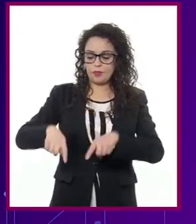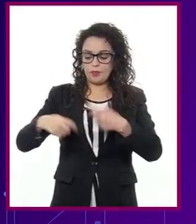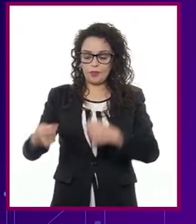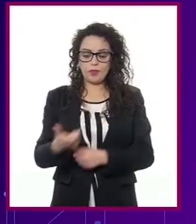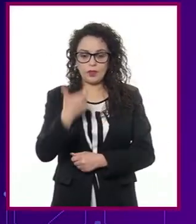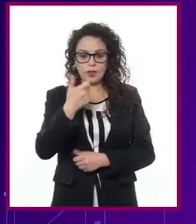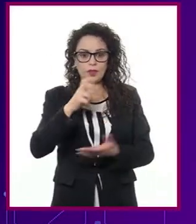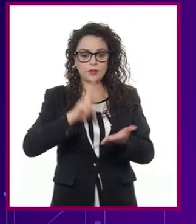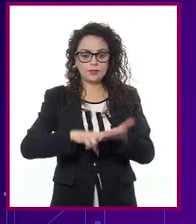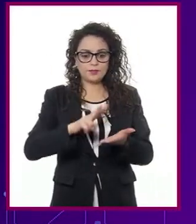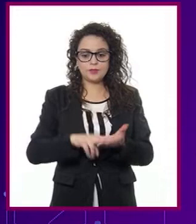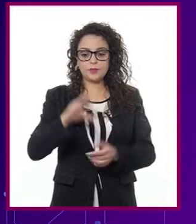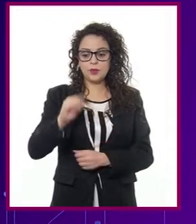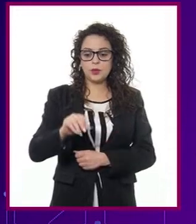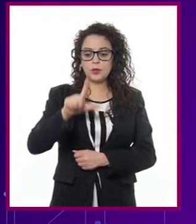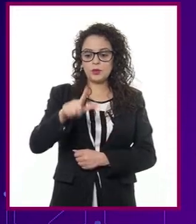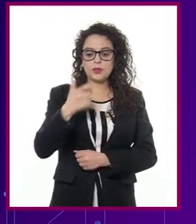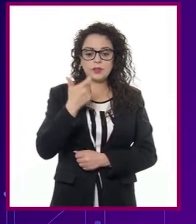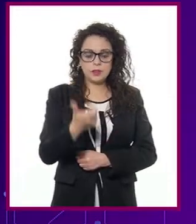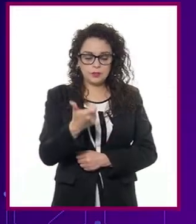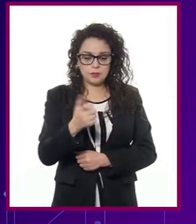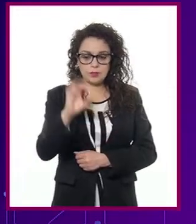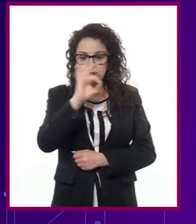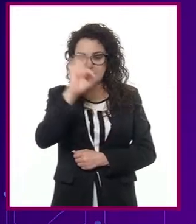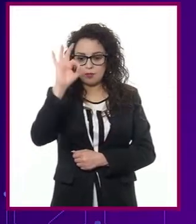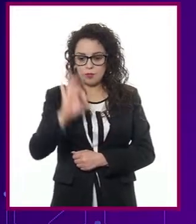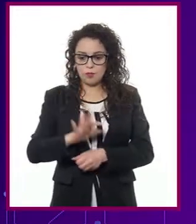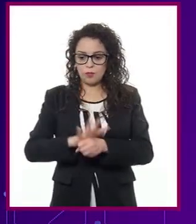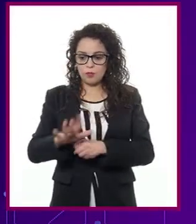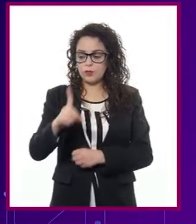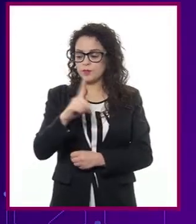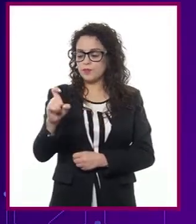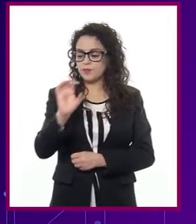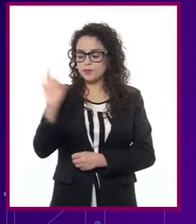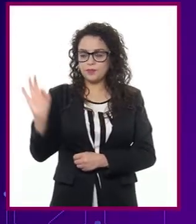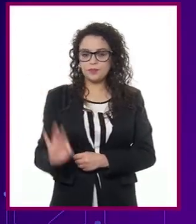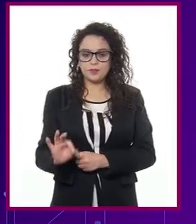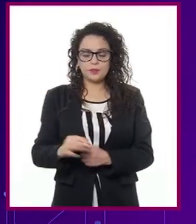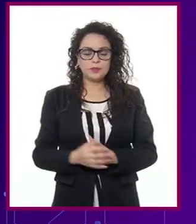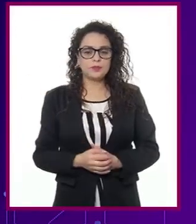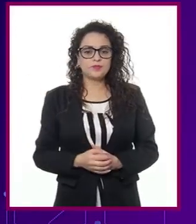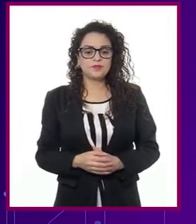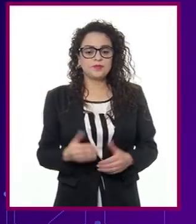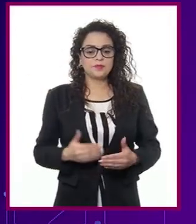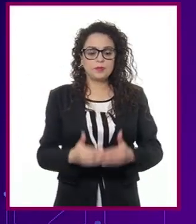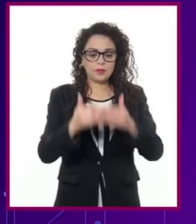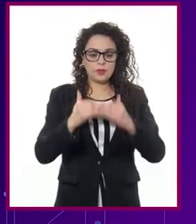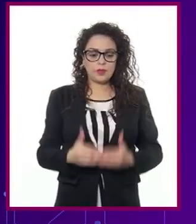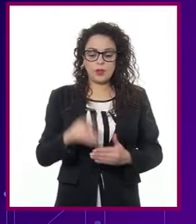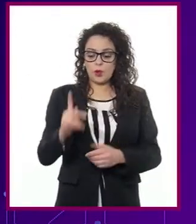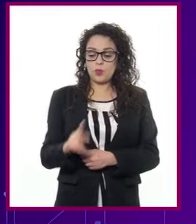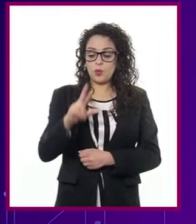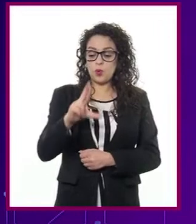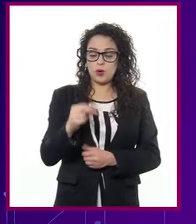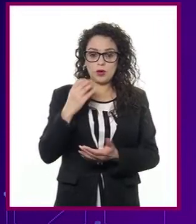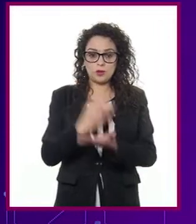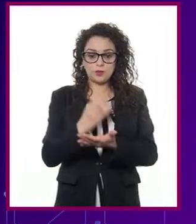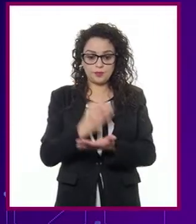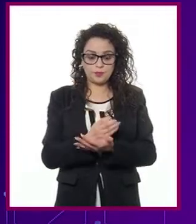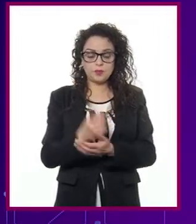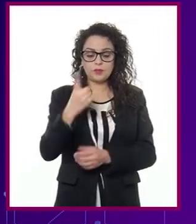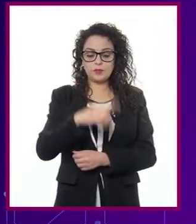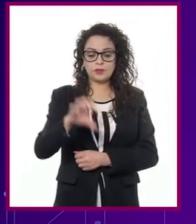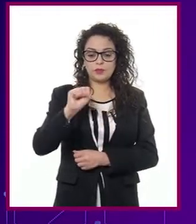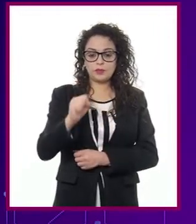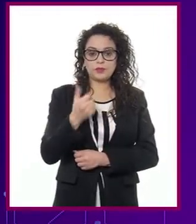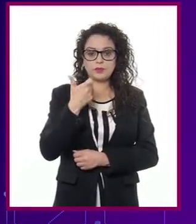precio de 97 pesos y su porcentaje es de 100%, mientras que el cobre puro su costo es de 160